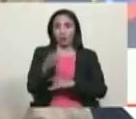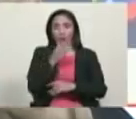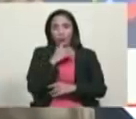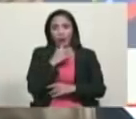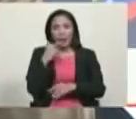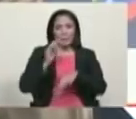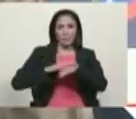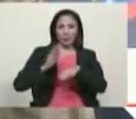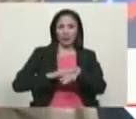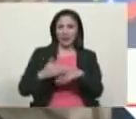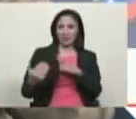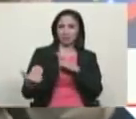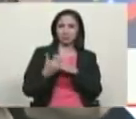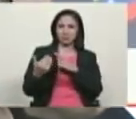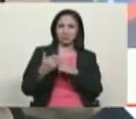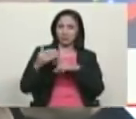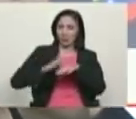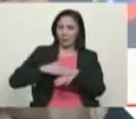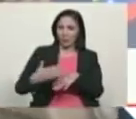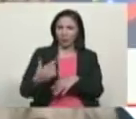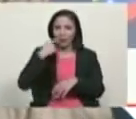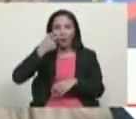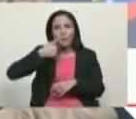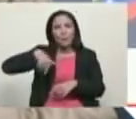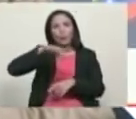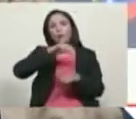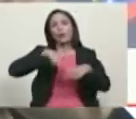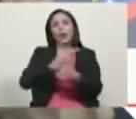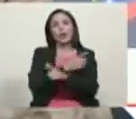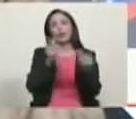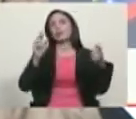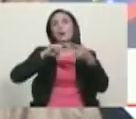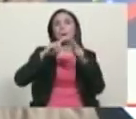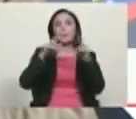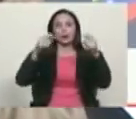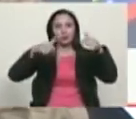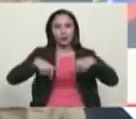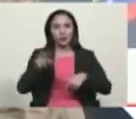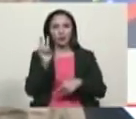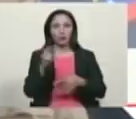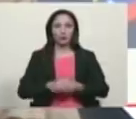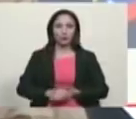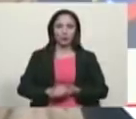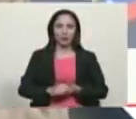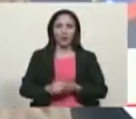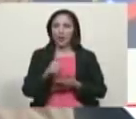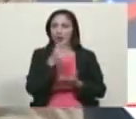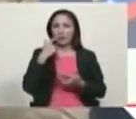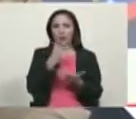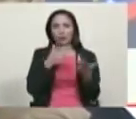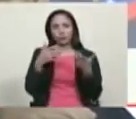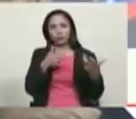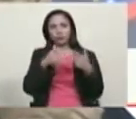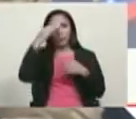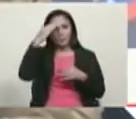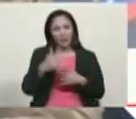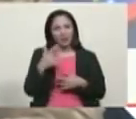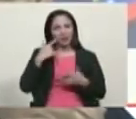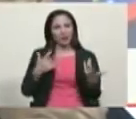razones para amenazar a un pueblo libre y pacífico como el nuestro del uso de la fuerza militar.